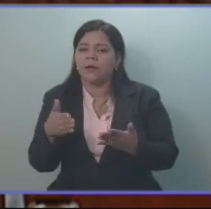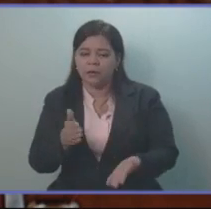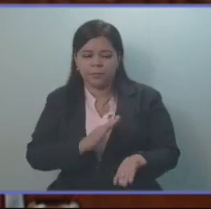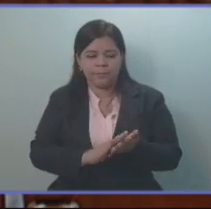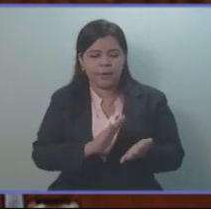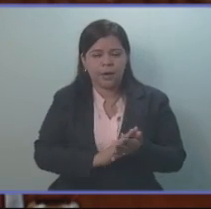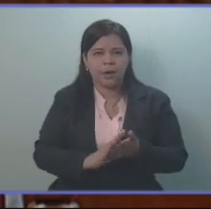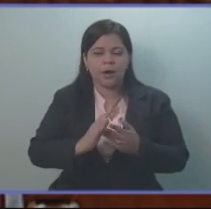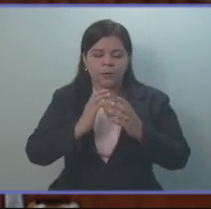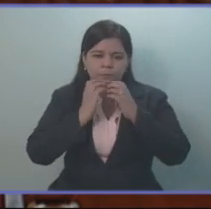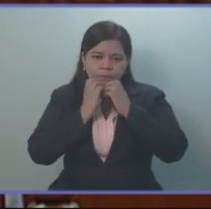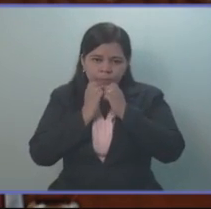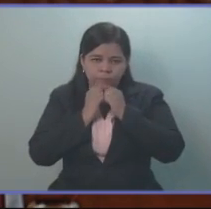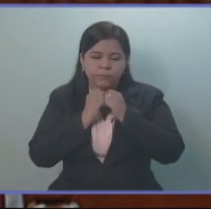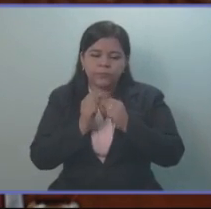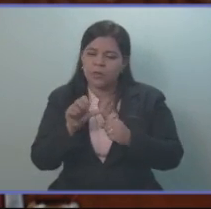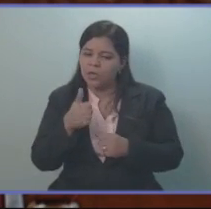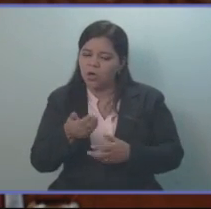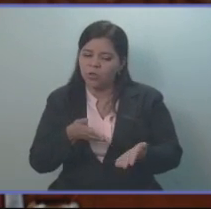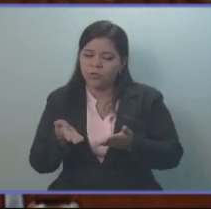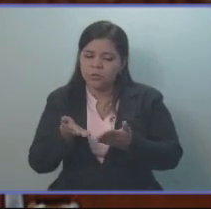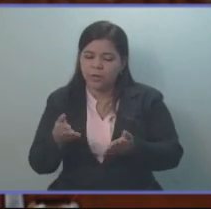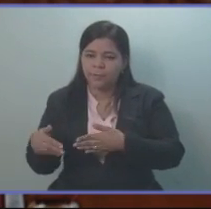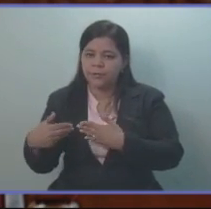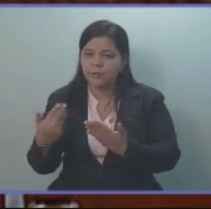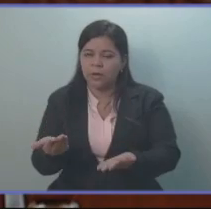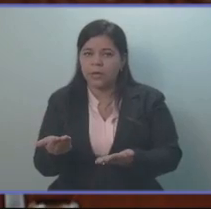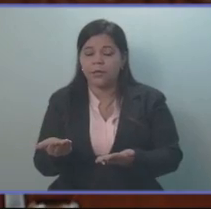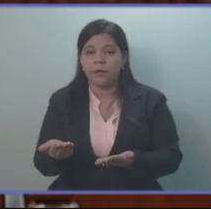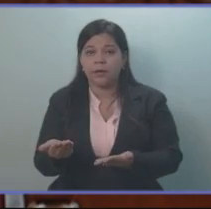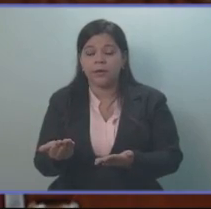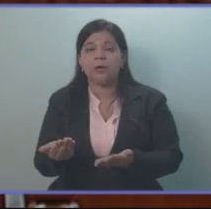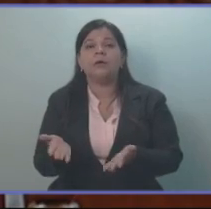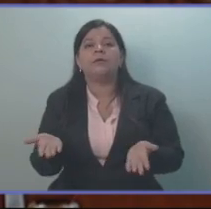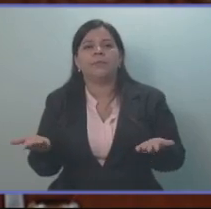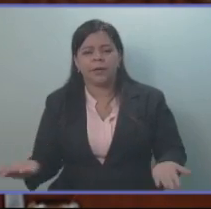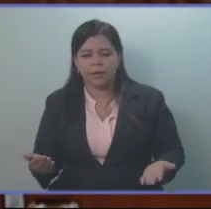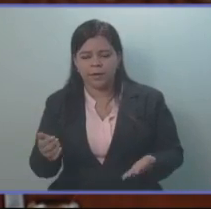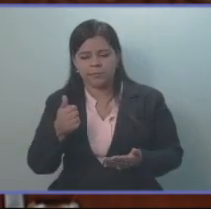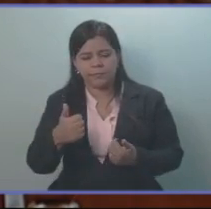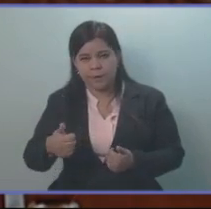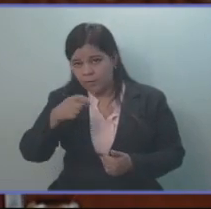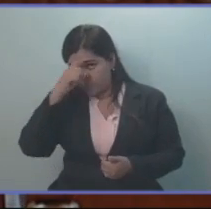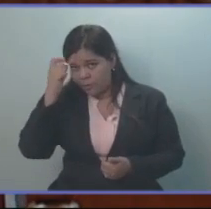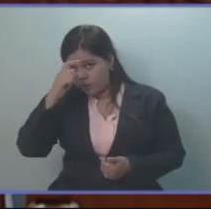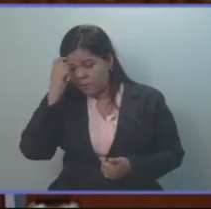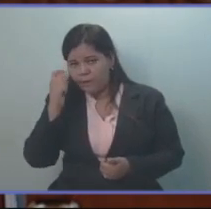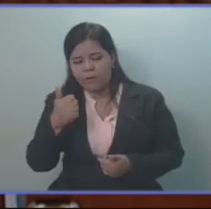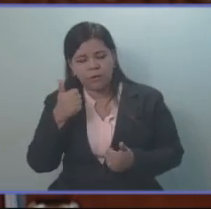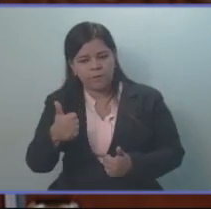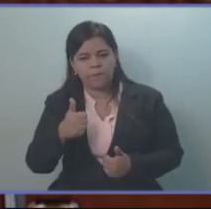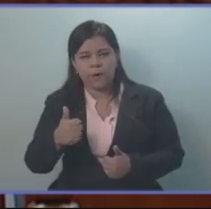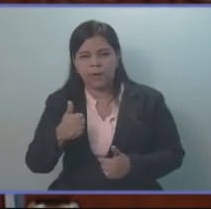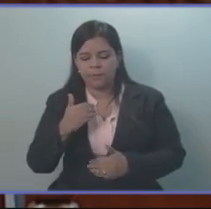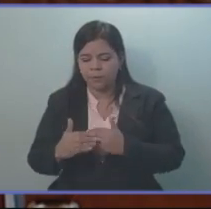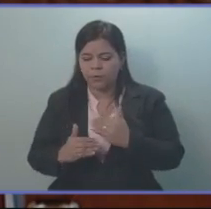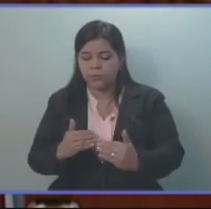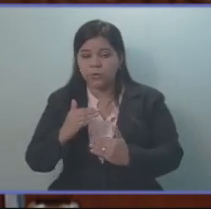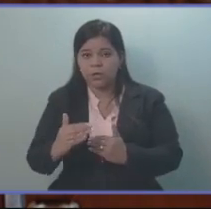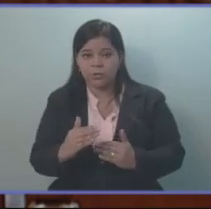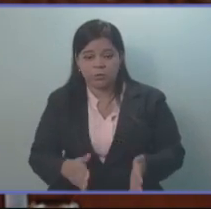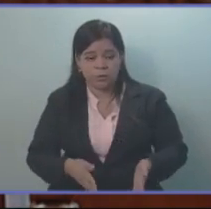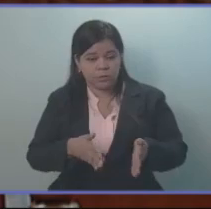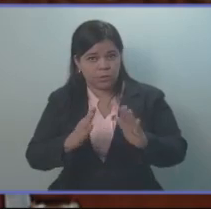de mantenimiento y demás servicios que suministre la CDAM para el buen funcionamiento del complejo habitacional. Esta